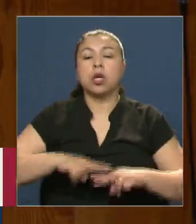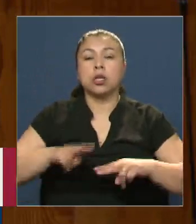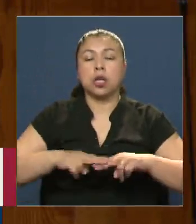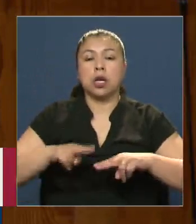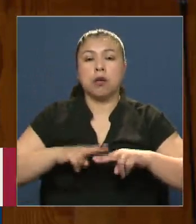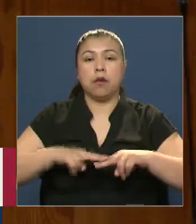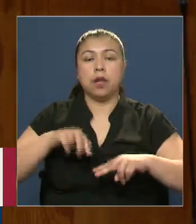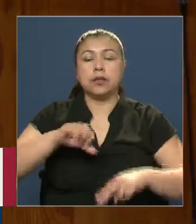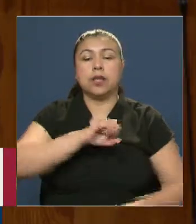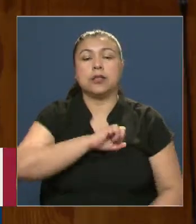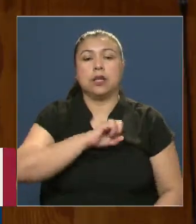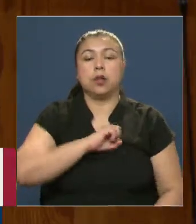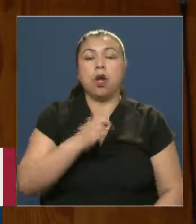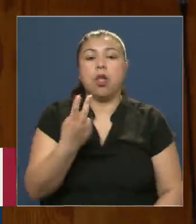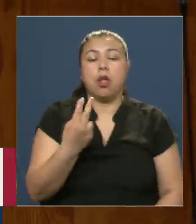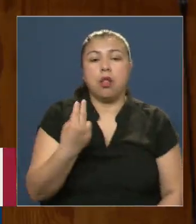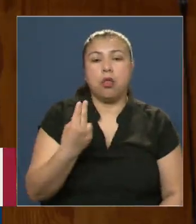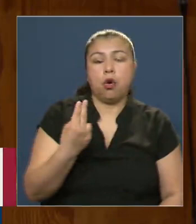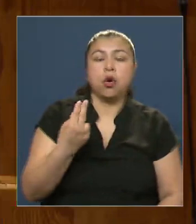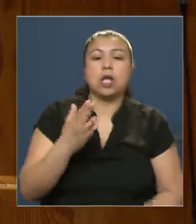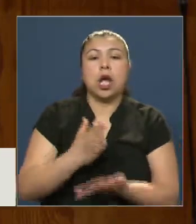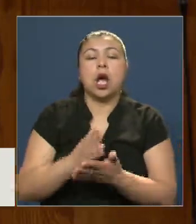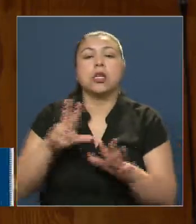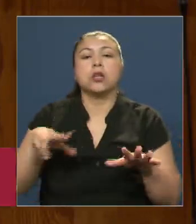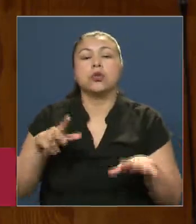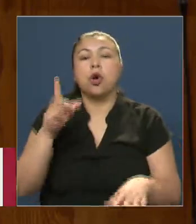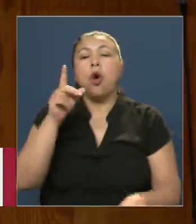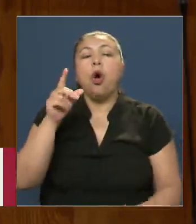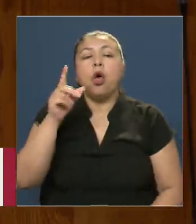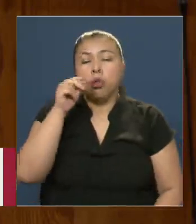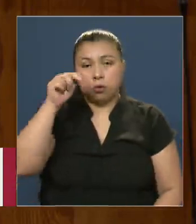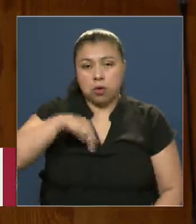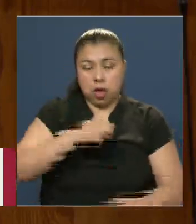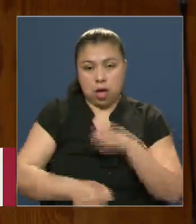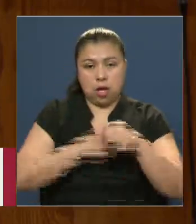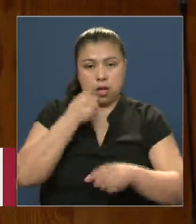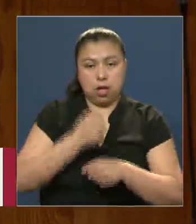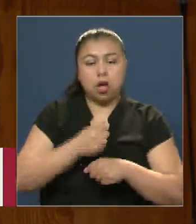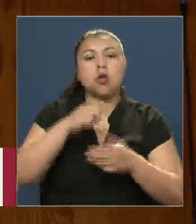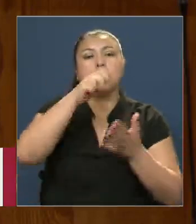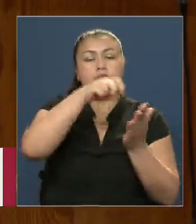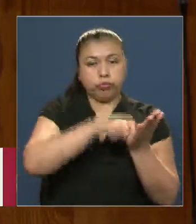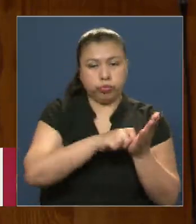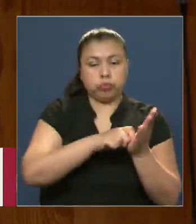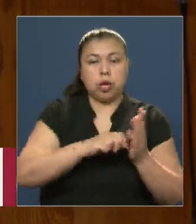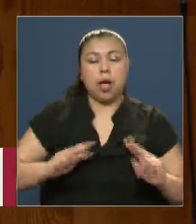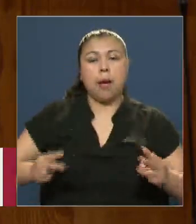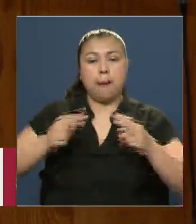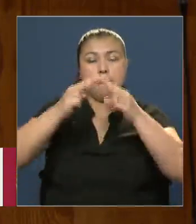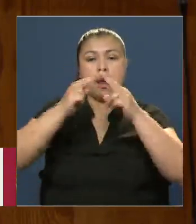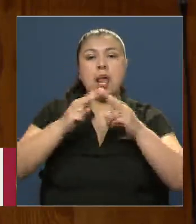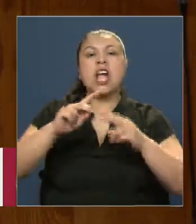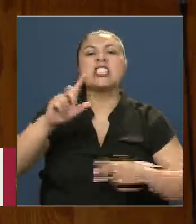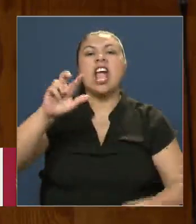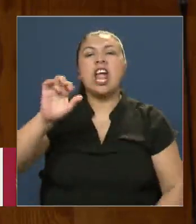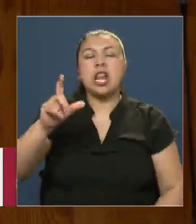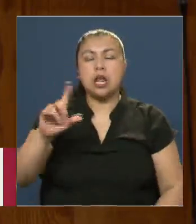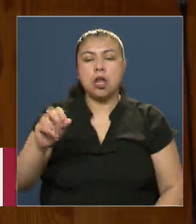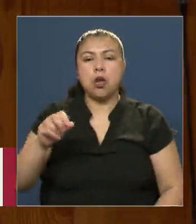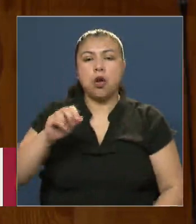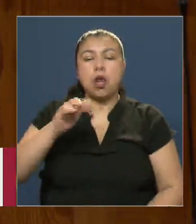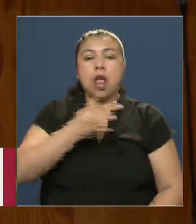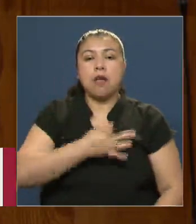Chile del 12 al 18 de octubre del presente año, suscrito en París y Lyon, Francia, el 1 de agosto